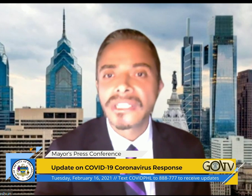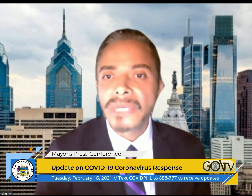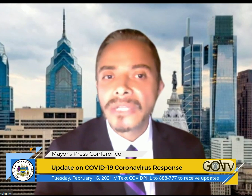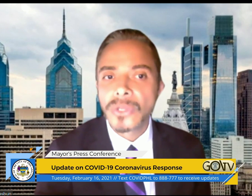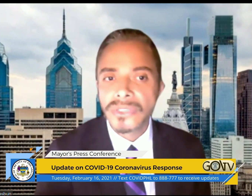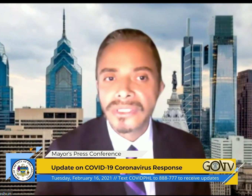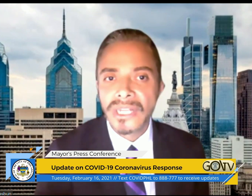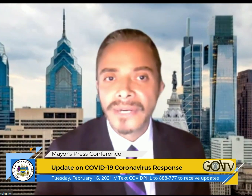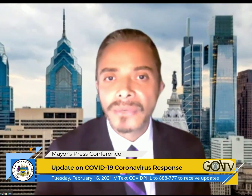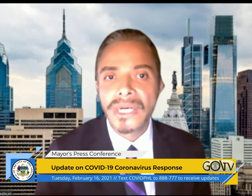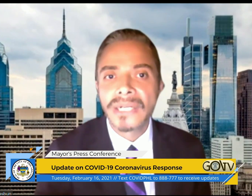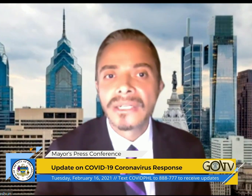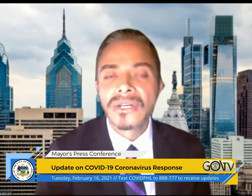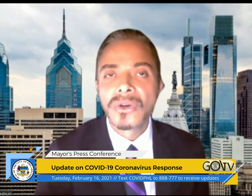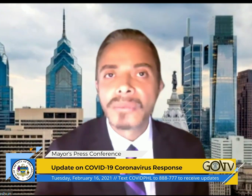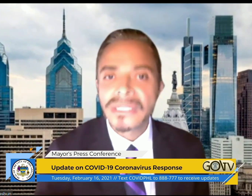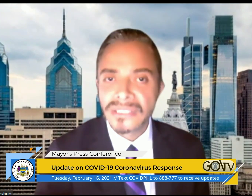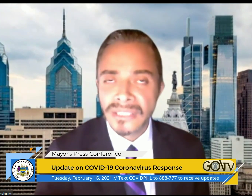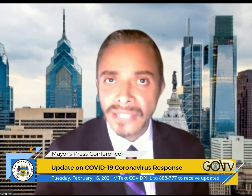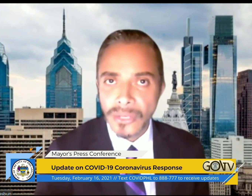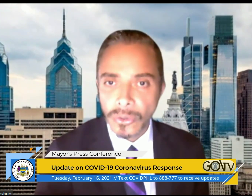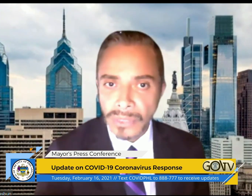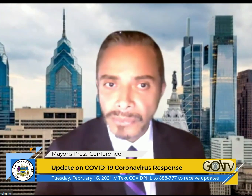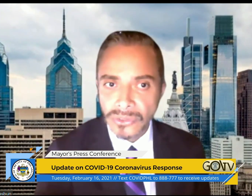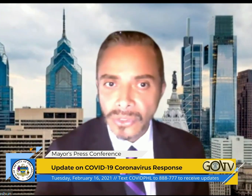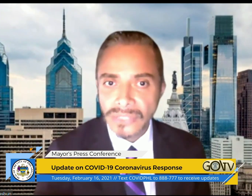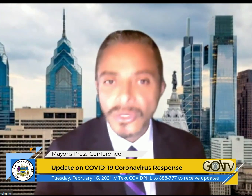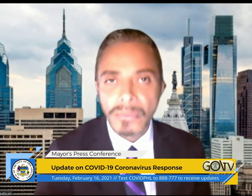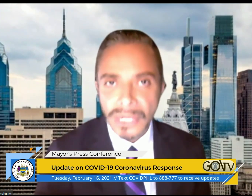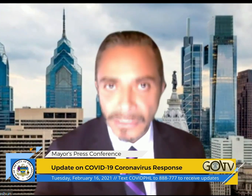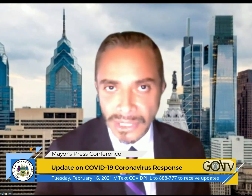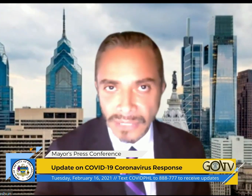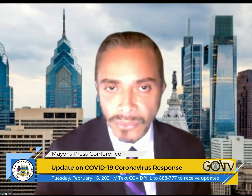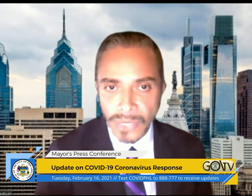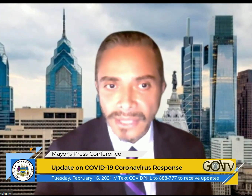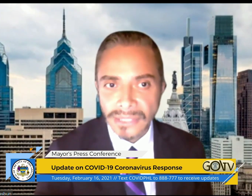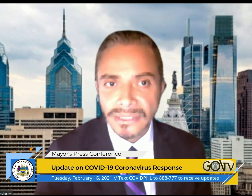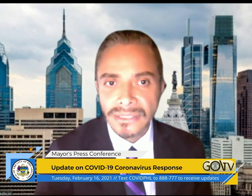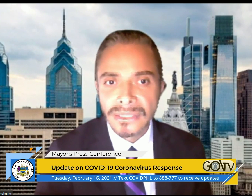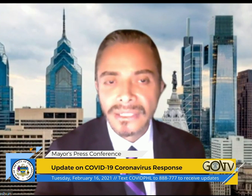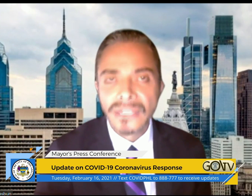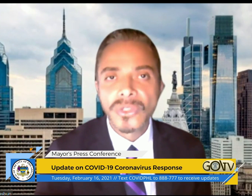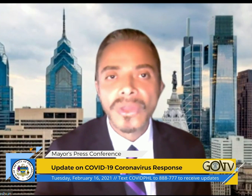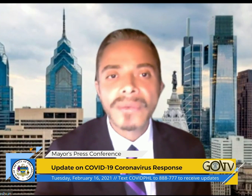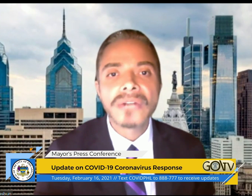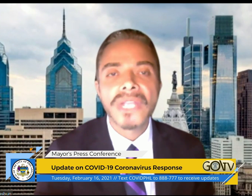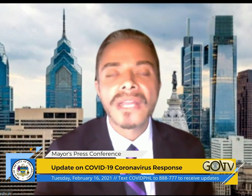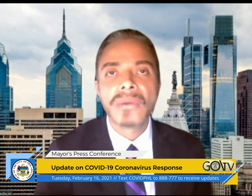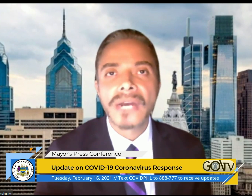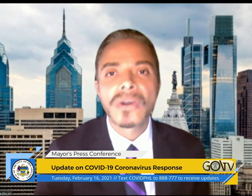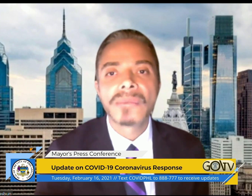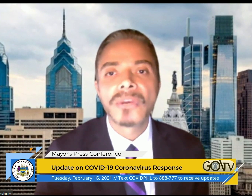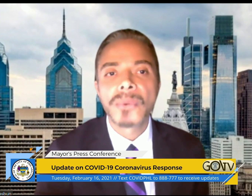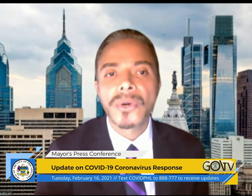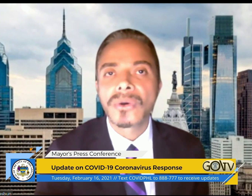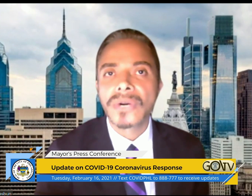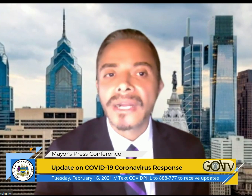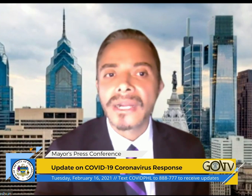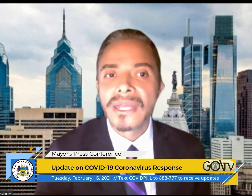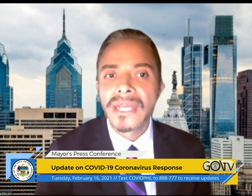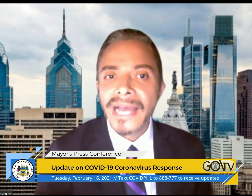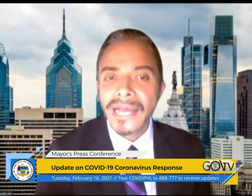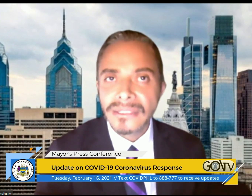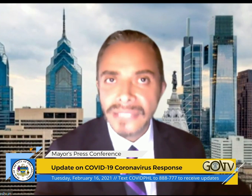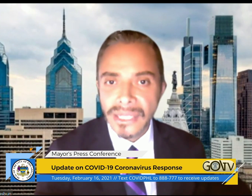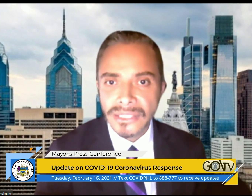de 200,000 dosis de la vacuna, con más de 72,000 personas completamente vacunadas. Todavía nos queda un largo camino por